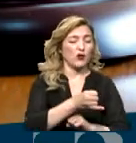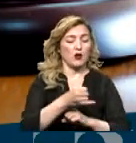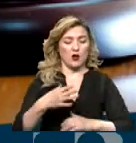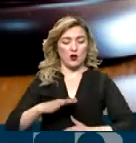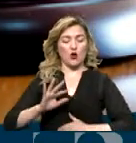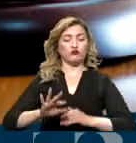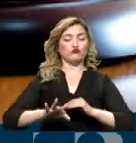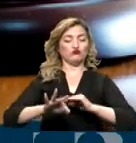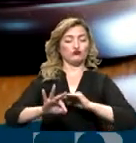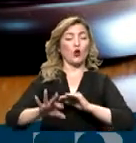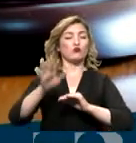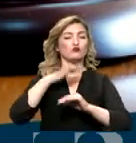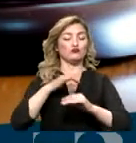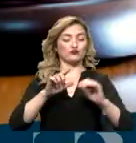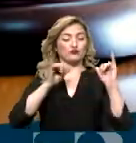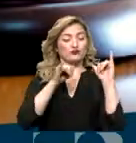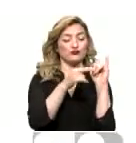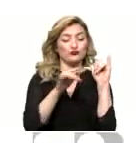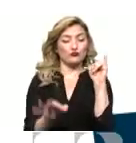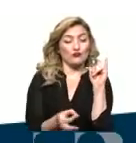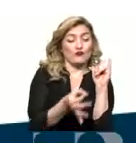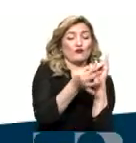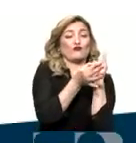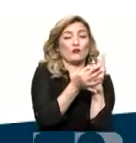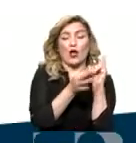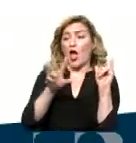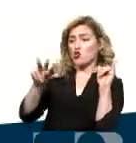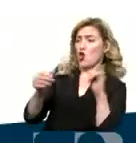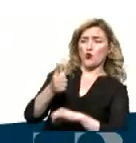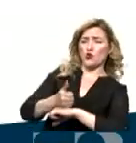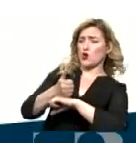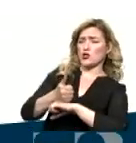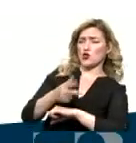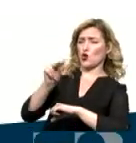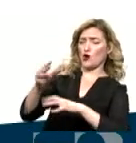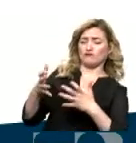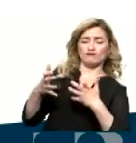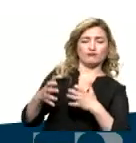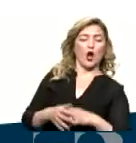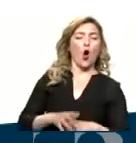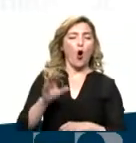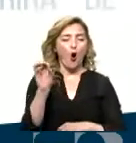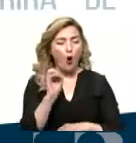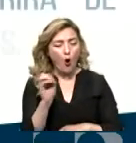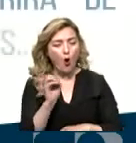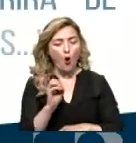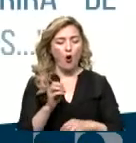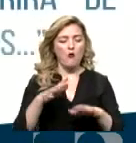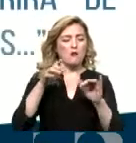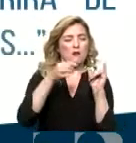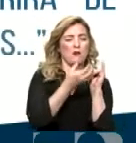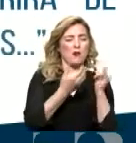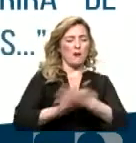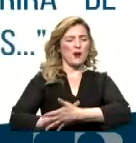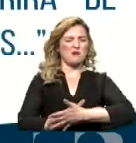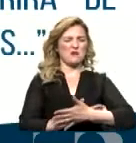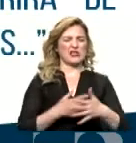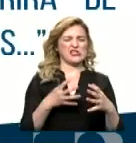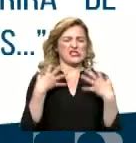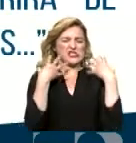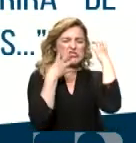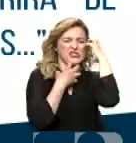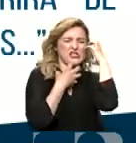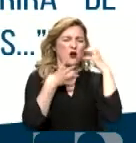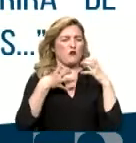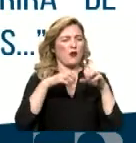inseminación no consentida. Según la propuesta, será necesario que el tiempo de embarazo no supere las 14 semanas de gestación y no se